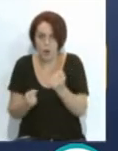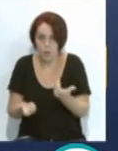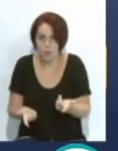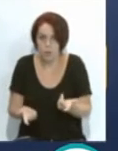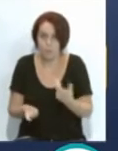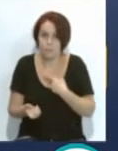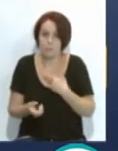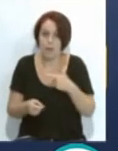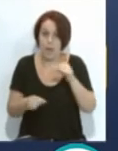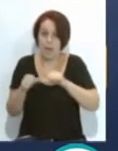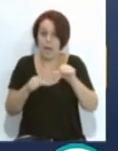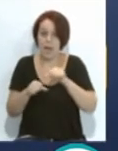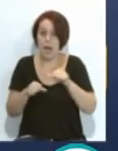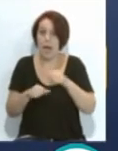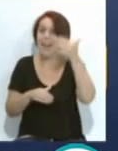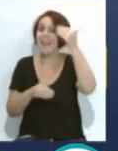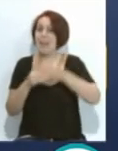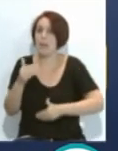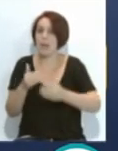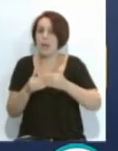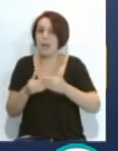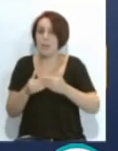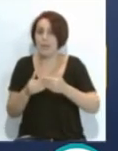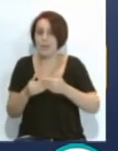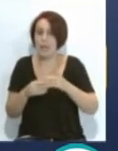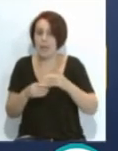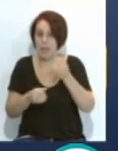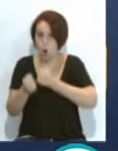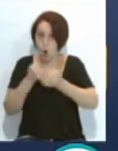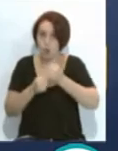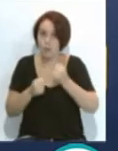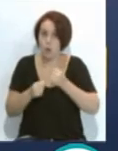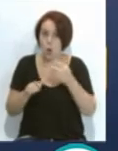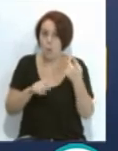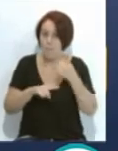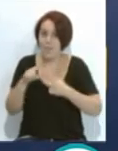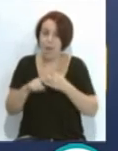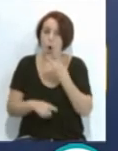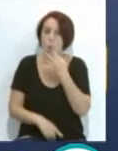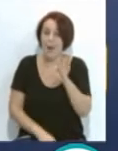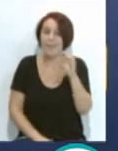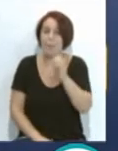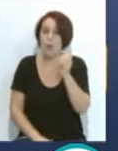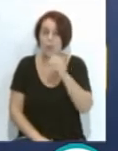los límites de salariales con una media del 40% en primera división.